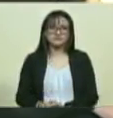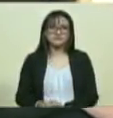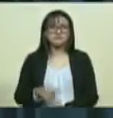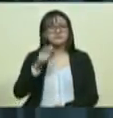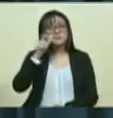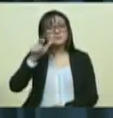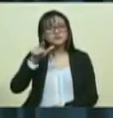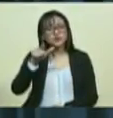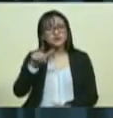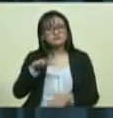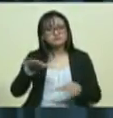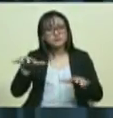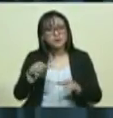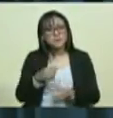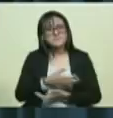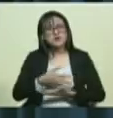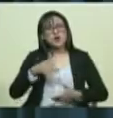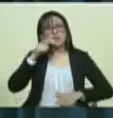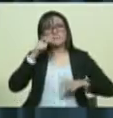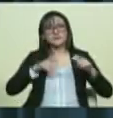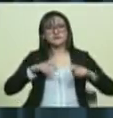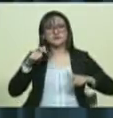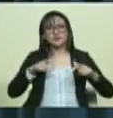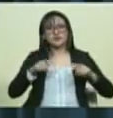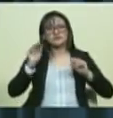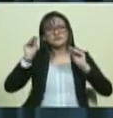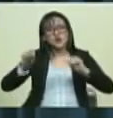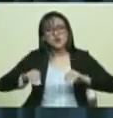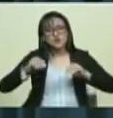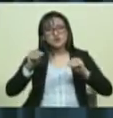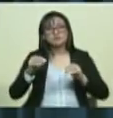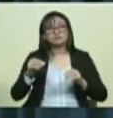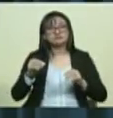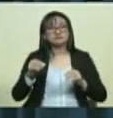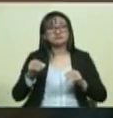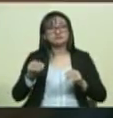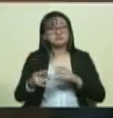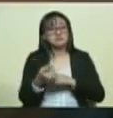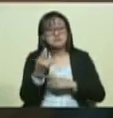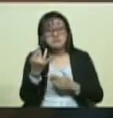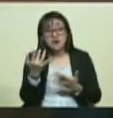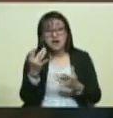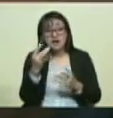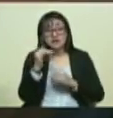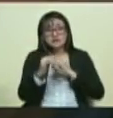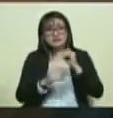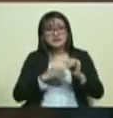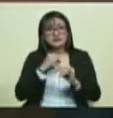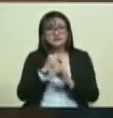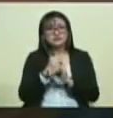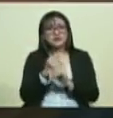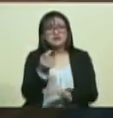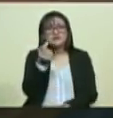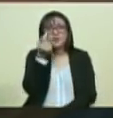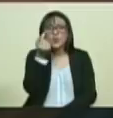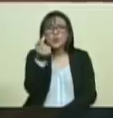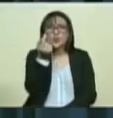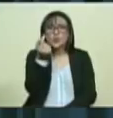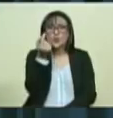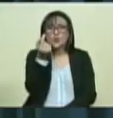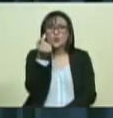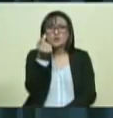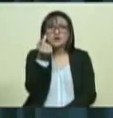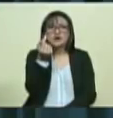convocaron a millones de personas y no apareció en los medios internacionales ni una sola